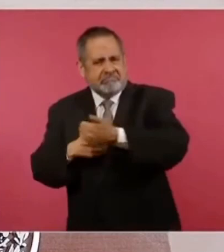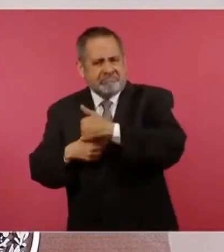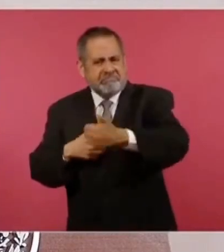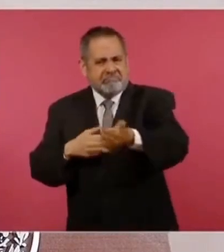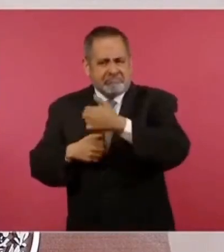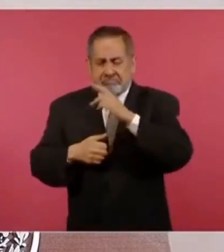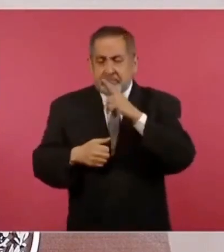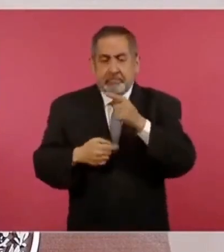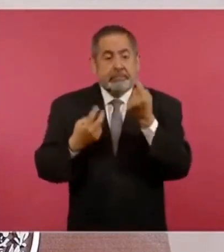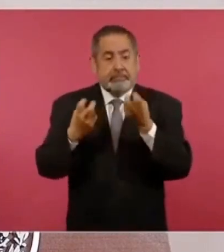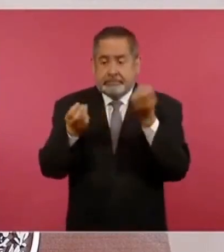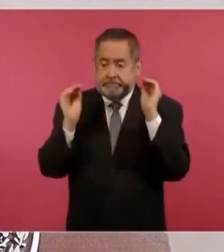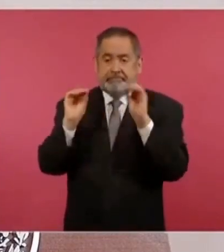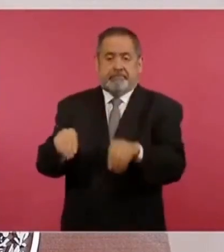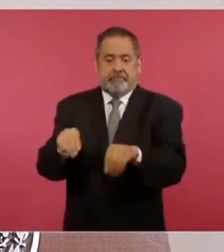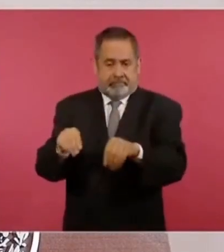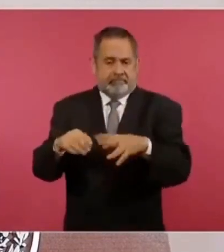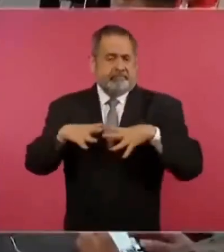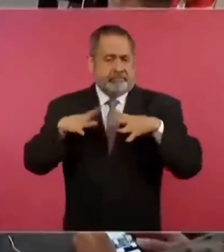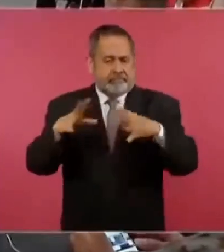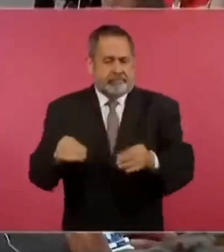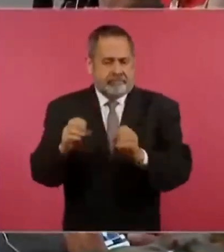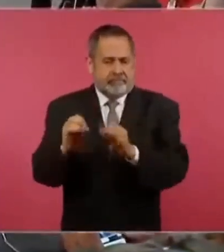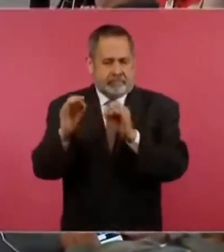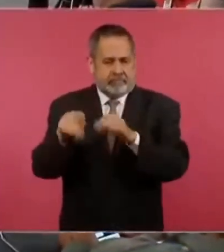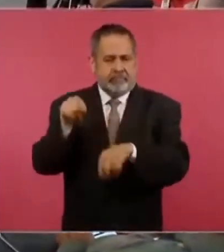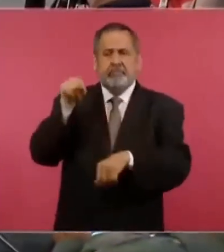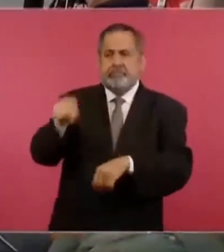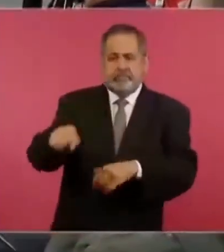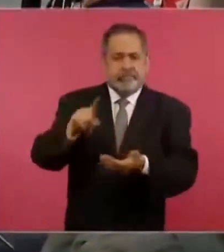Por eso vamos a poner ahí, en Nuevo Laredo,